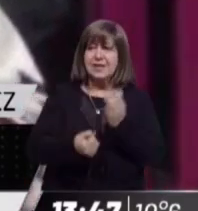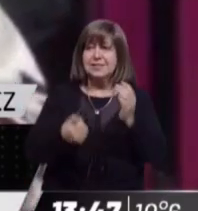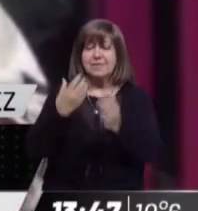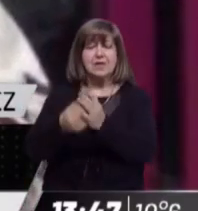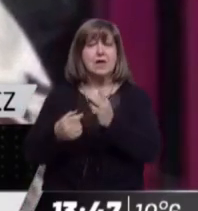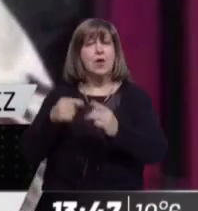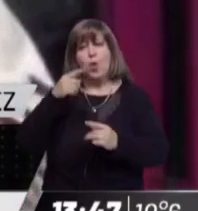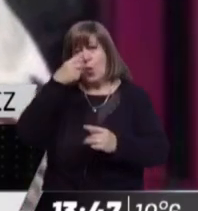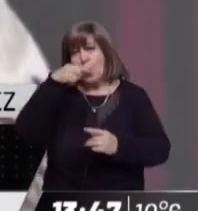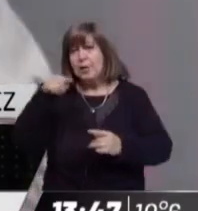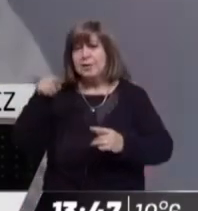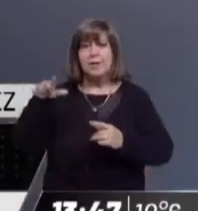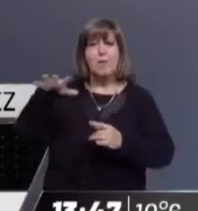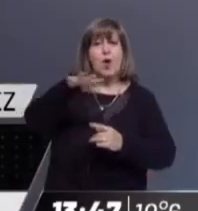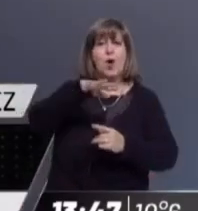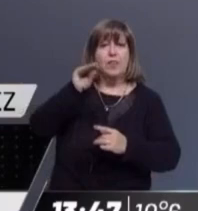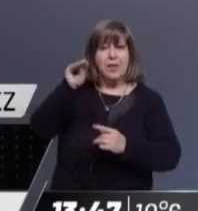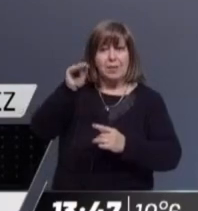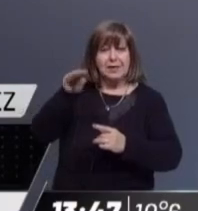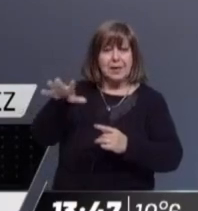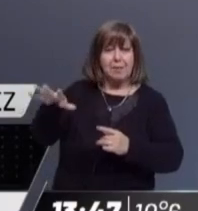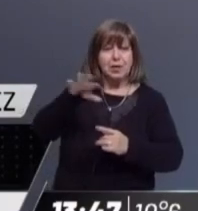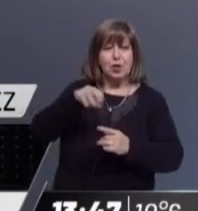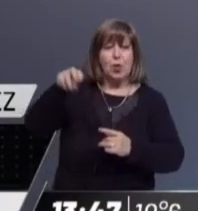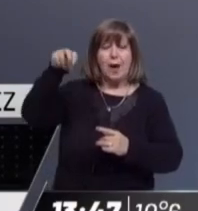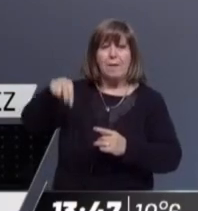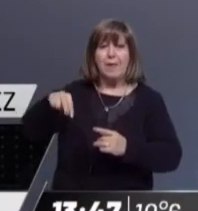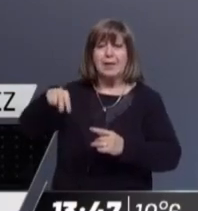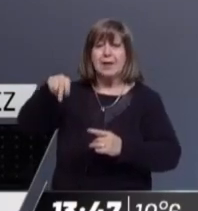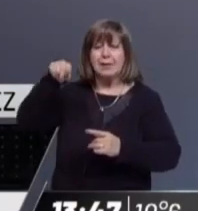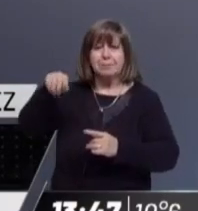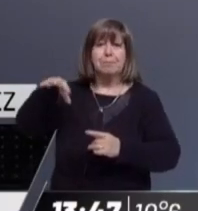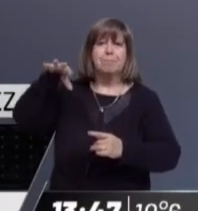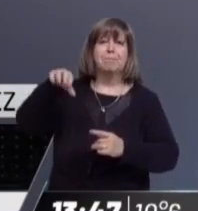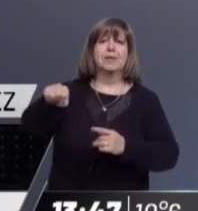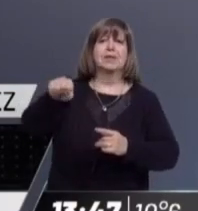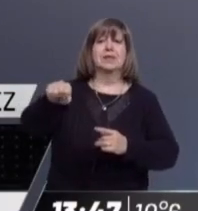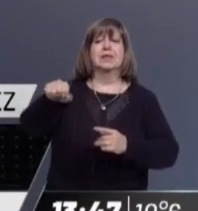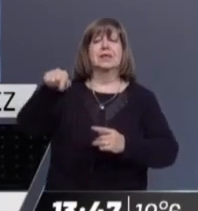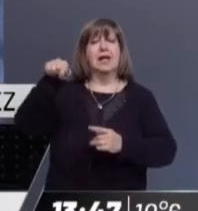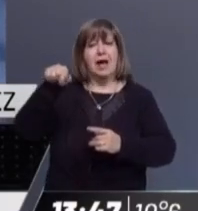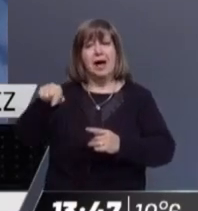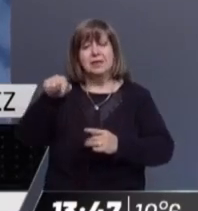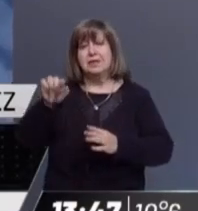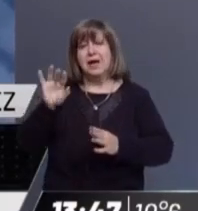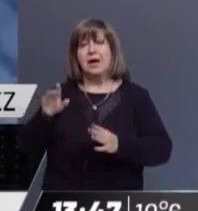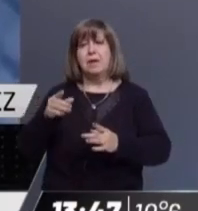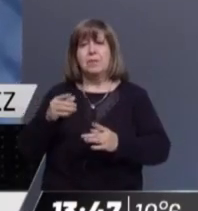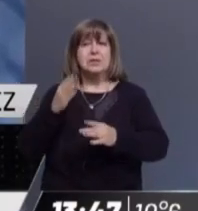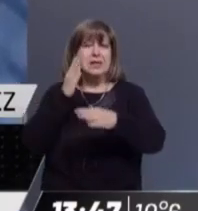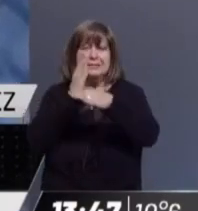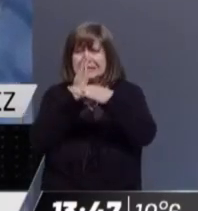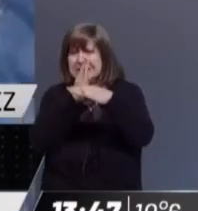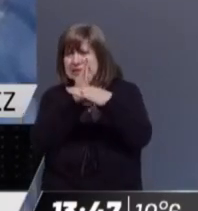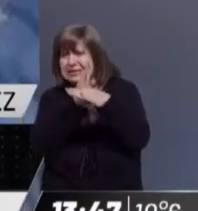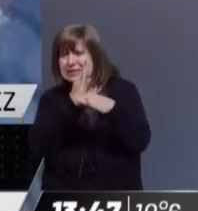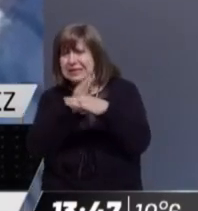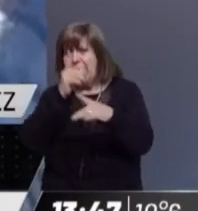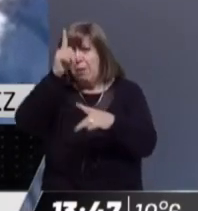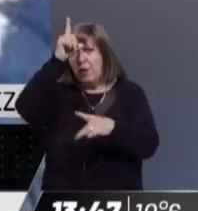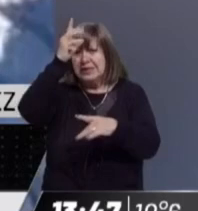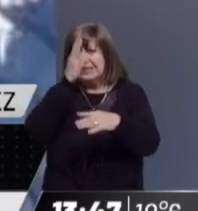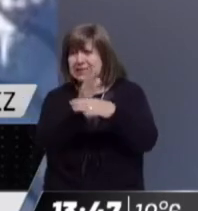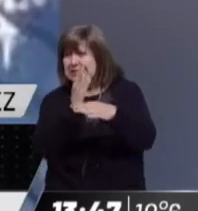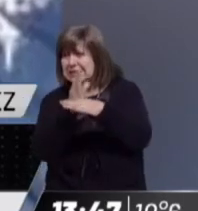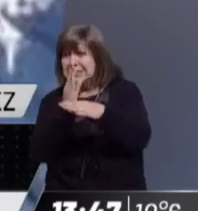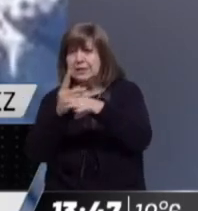lo atrapan en Guaymallén, después de una larga investigación de seguirlo, y finalmente pueden dar con